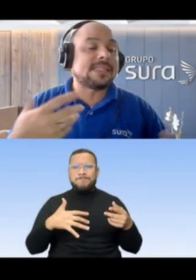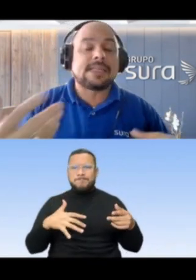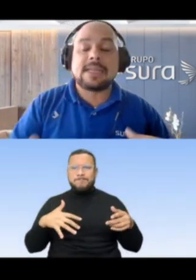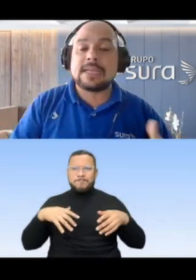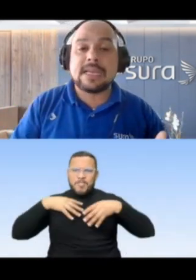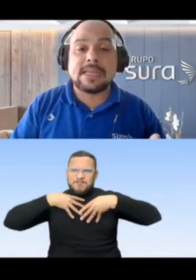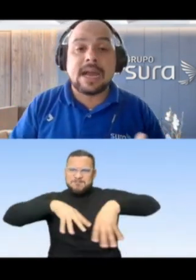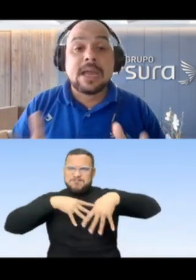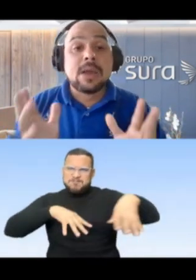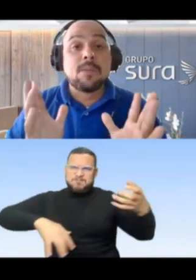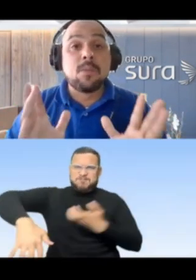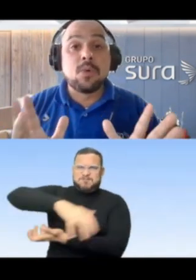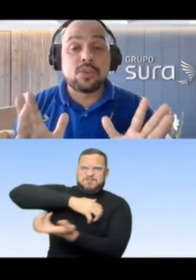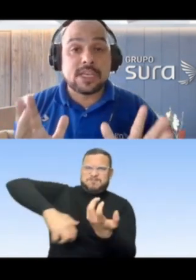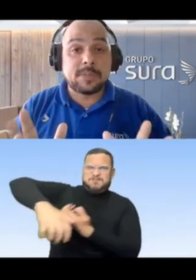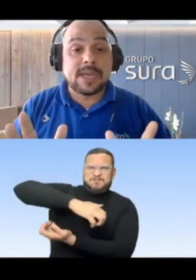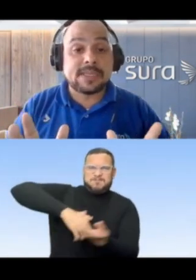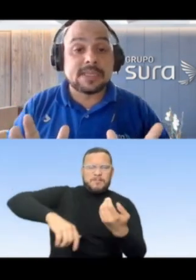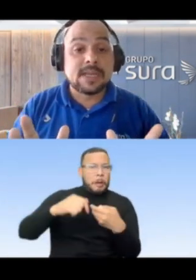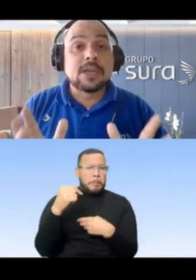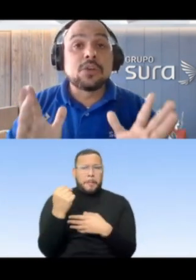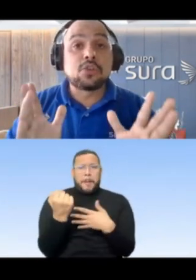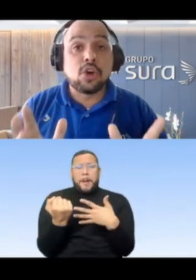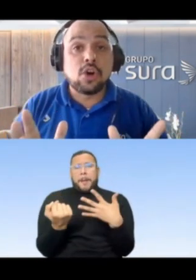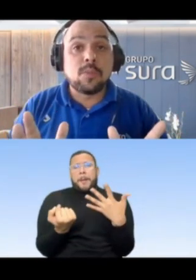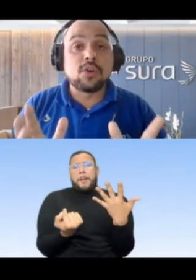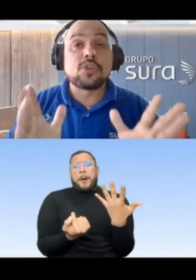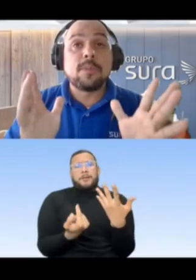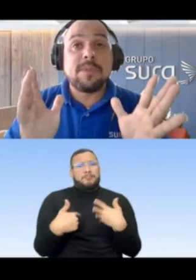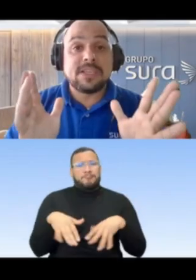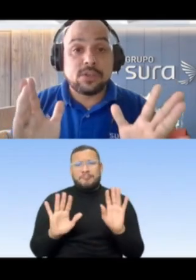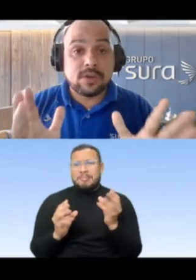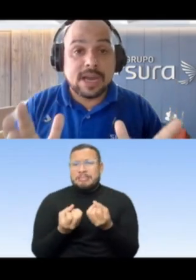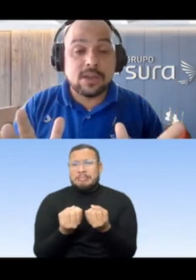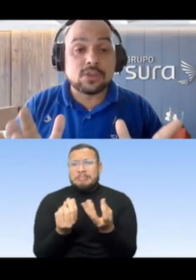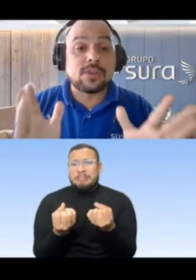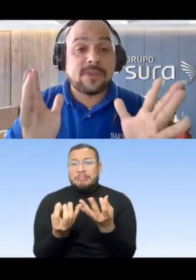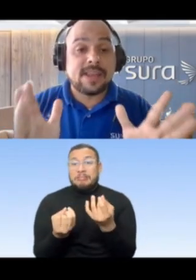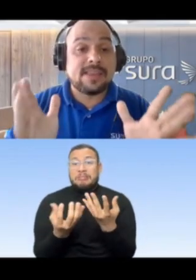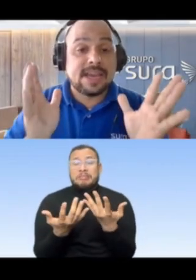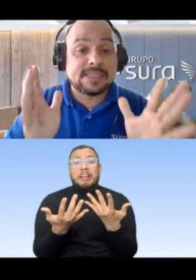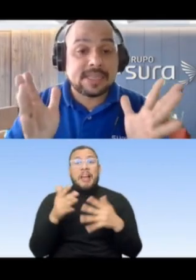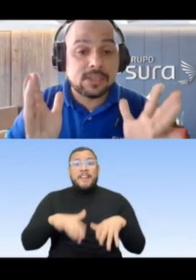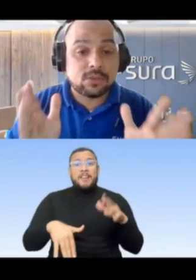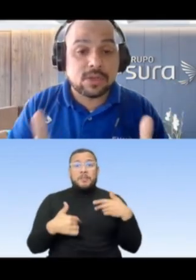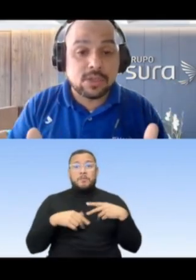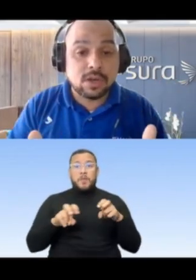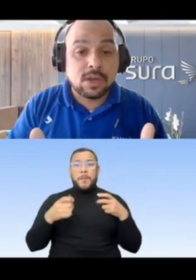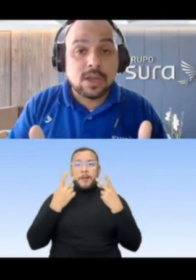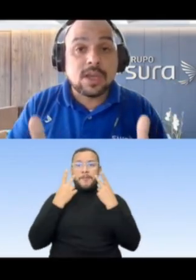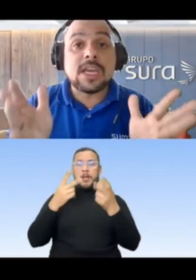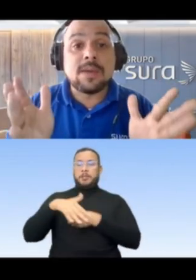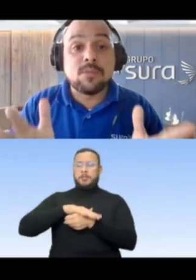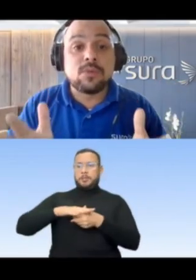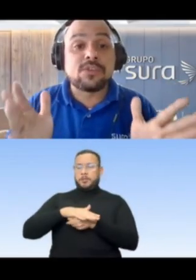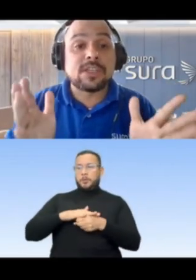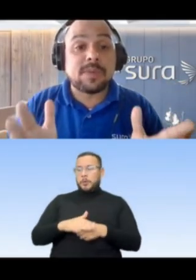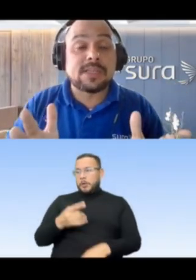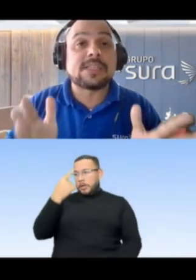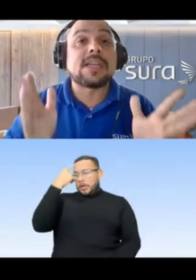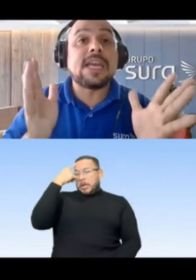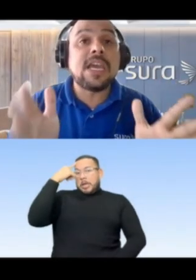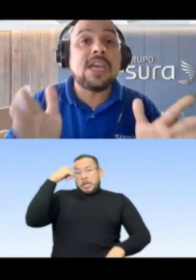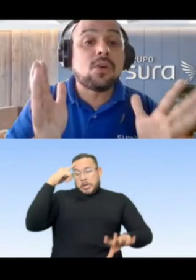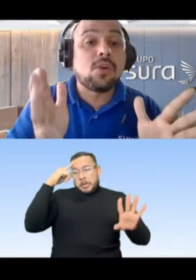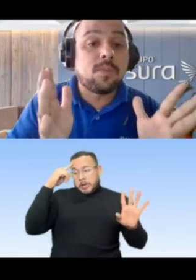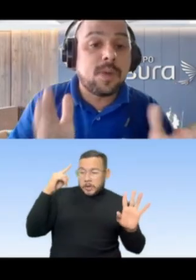concentración masiva, etcétera, etcétera. Muchas veces somos visionarios frente a esta situación y